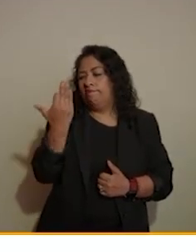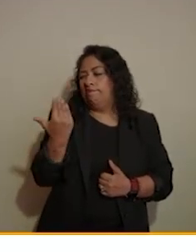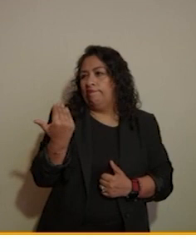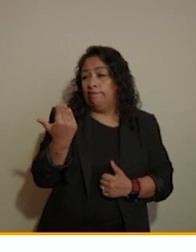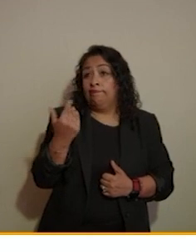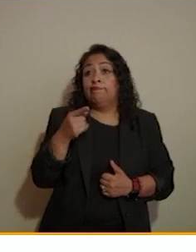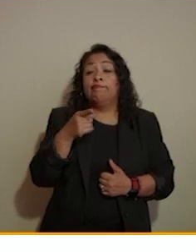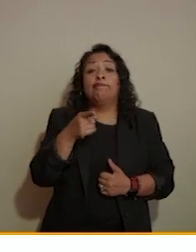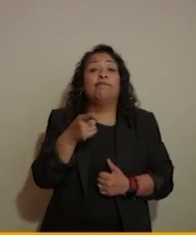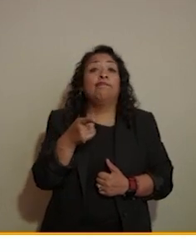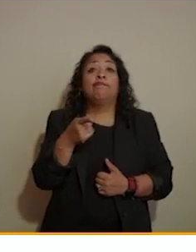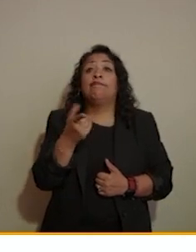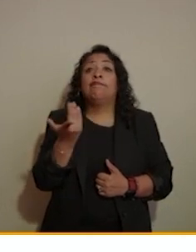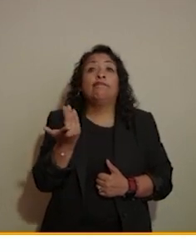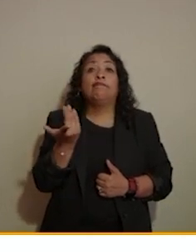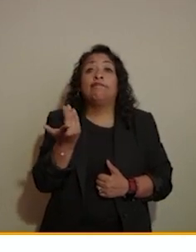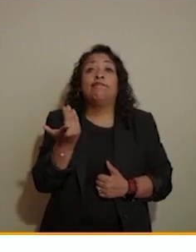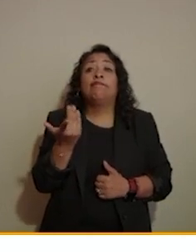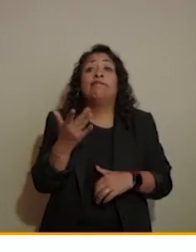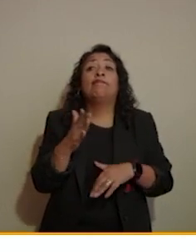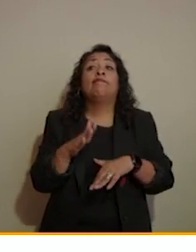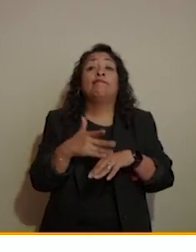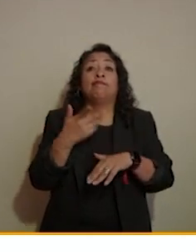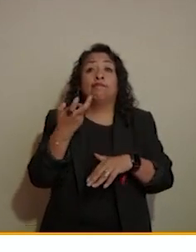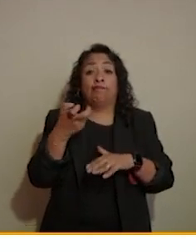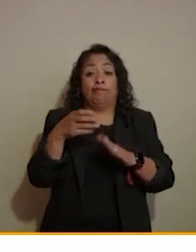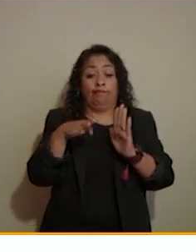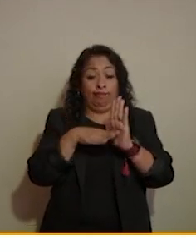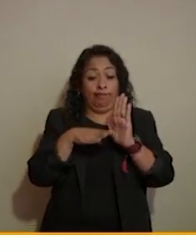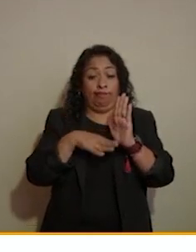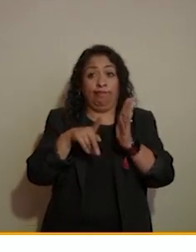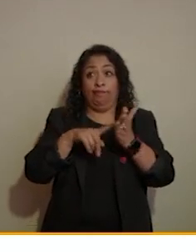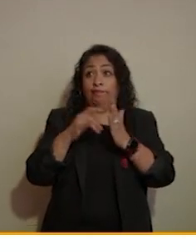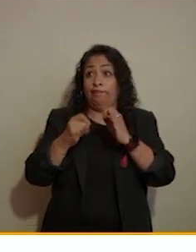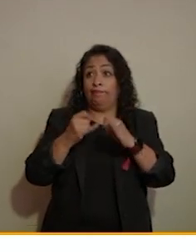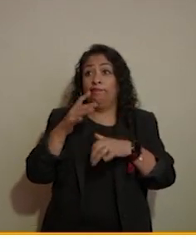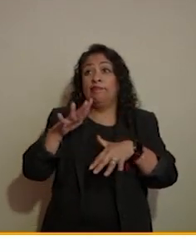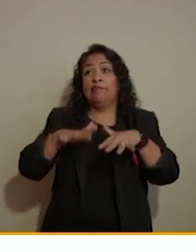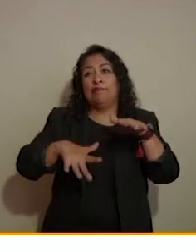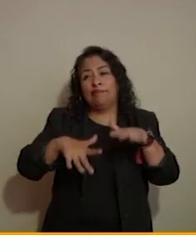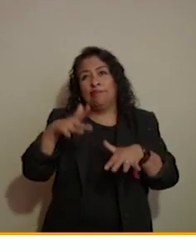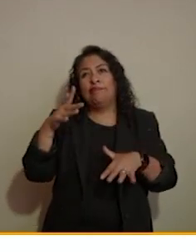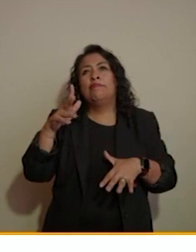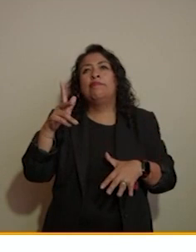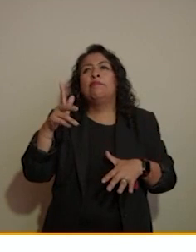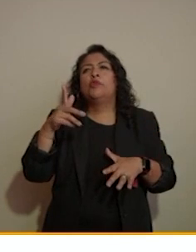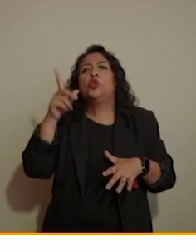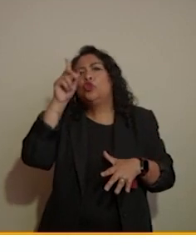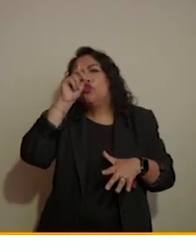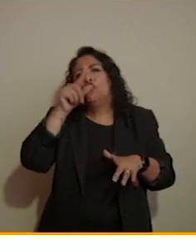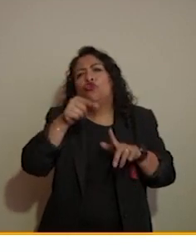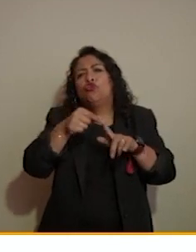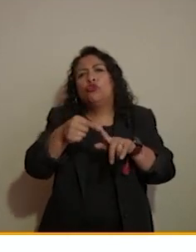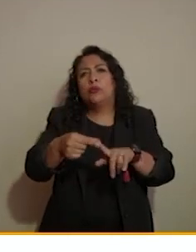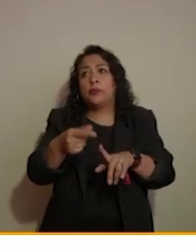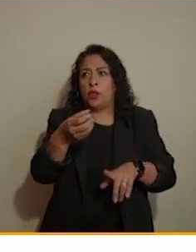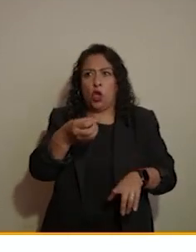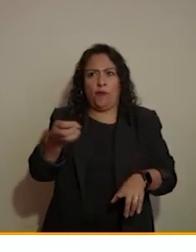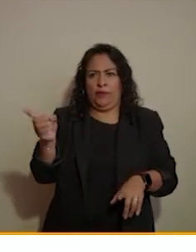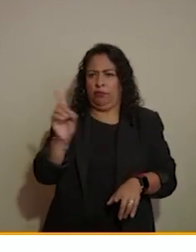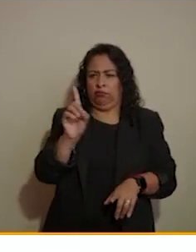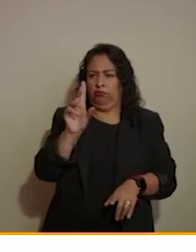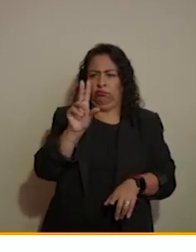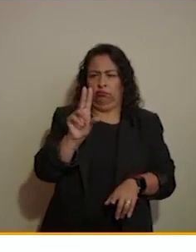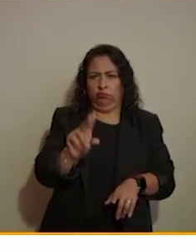y tampoco no es porque existe este marco internacional, que muchas veces es un marco orientador, no es un marco de